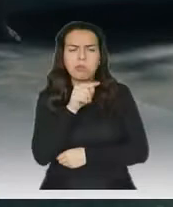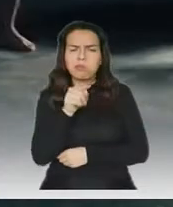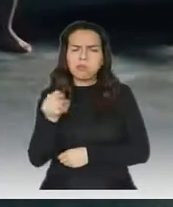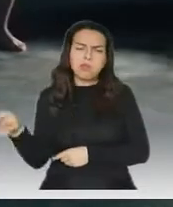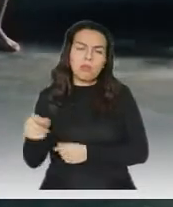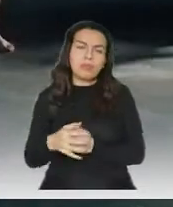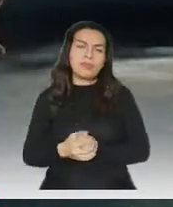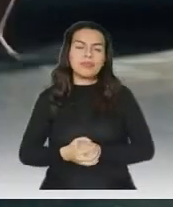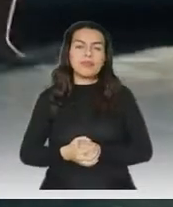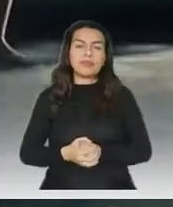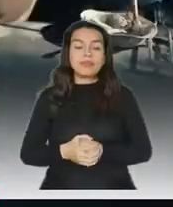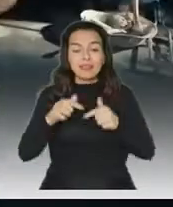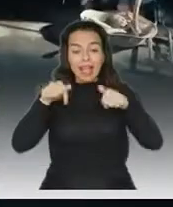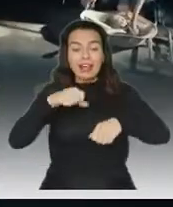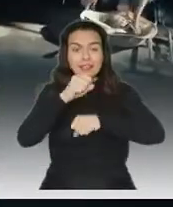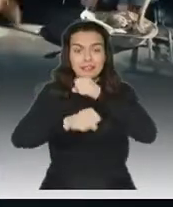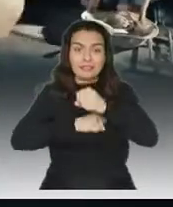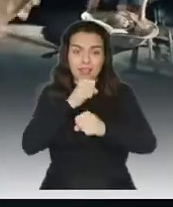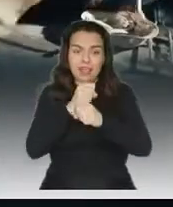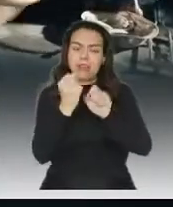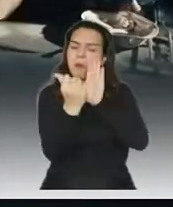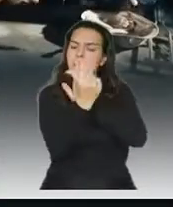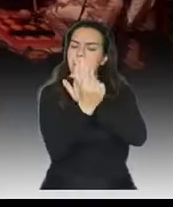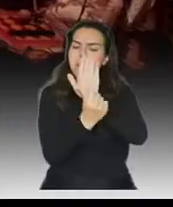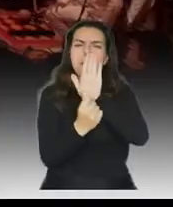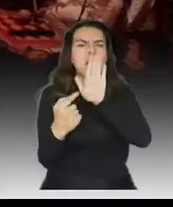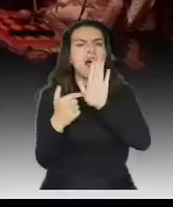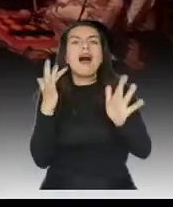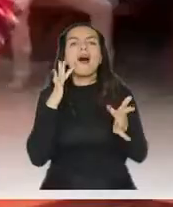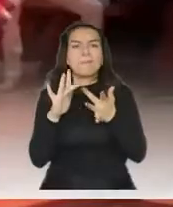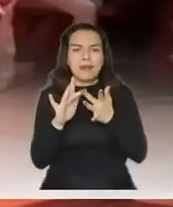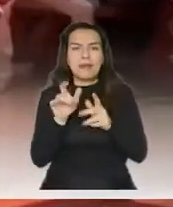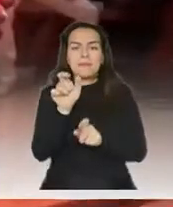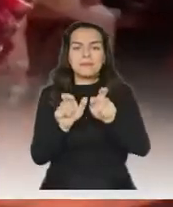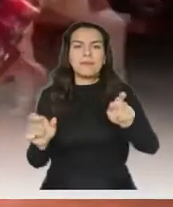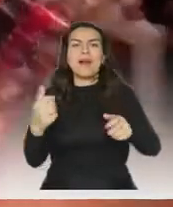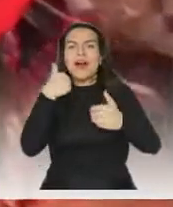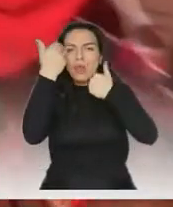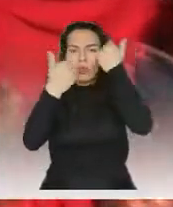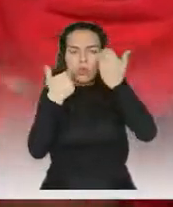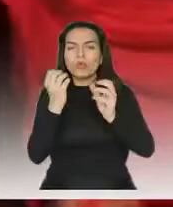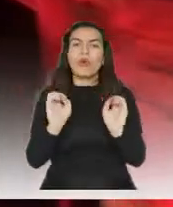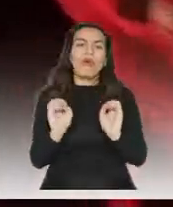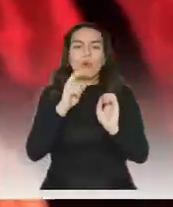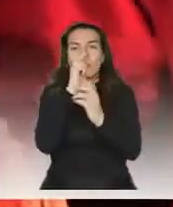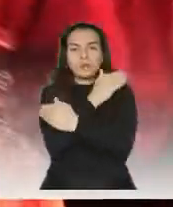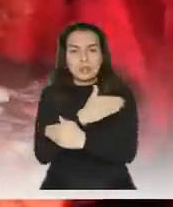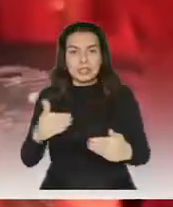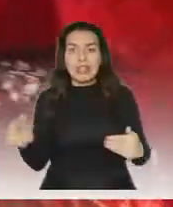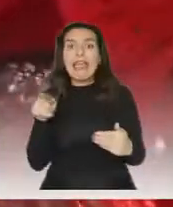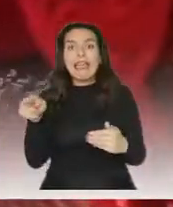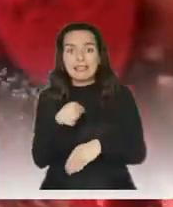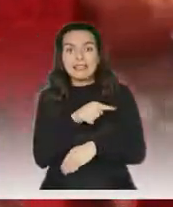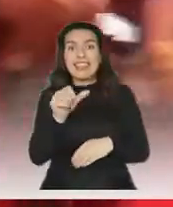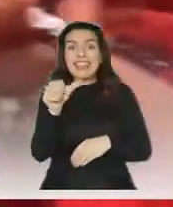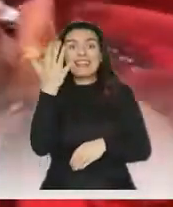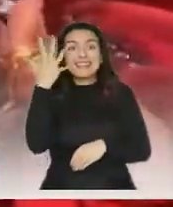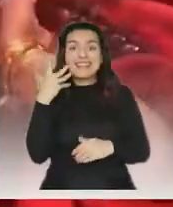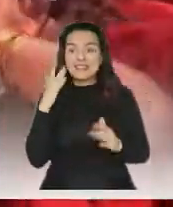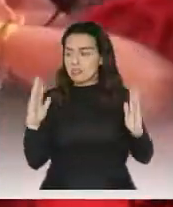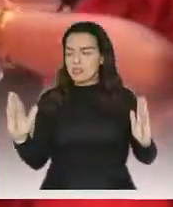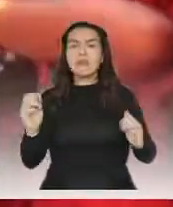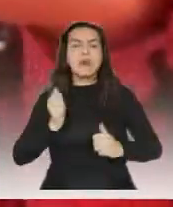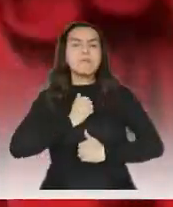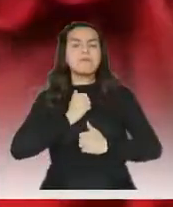Este año la programación está diseñada para los públicos adulto e infantil que durante 10 días podrán elegir el contenido que deseen y que